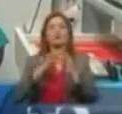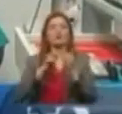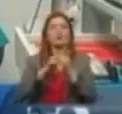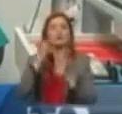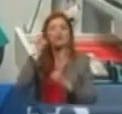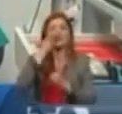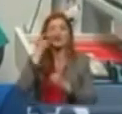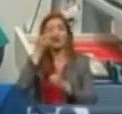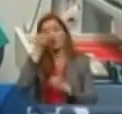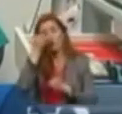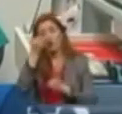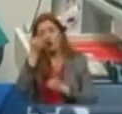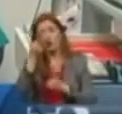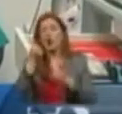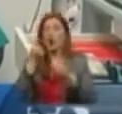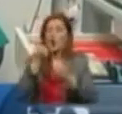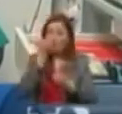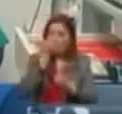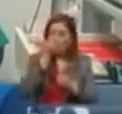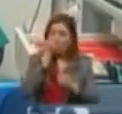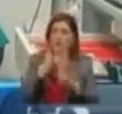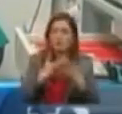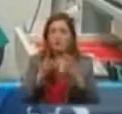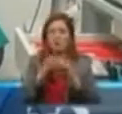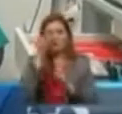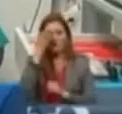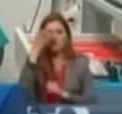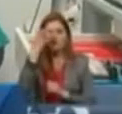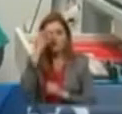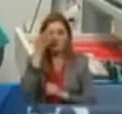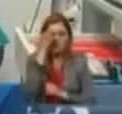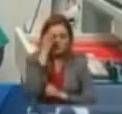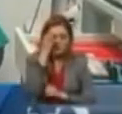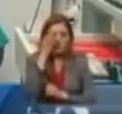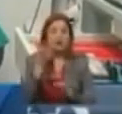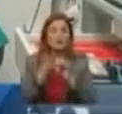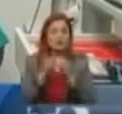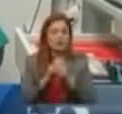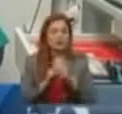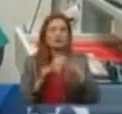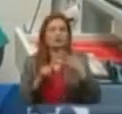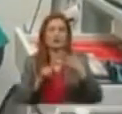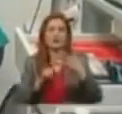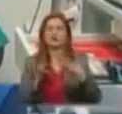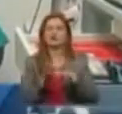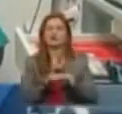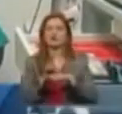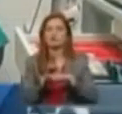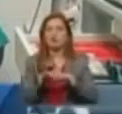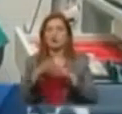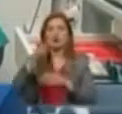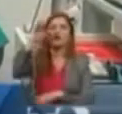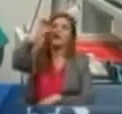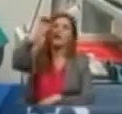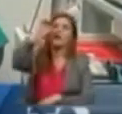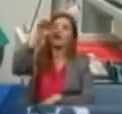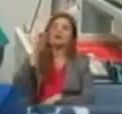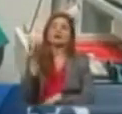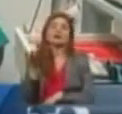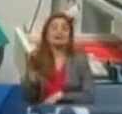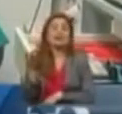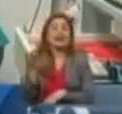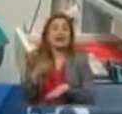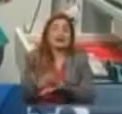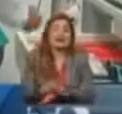ojo rojo o tienen mucho problema de inflamación recurrente en sus ojos tienden a utilizar este tipo de medicamentos sin saber